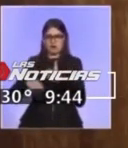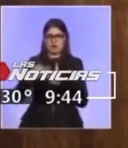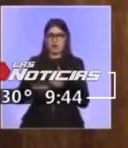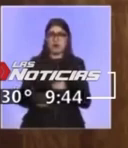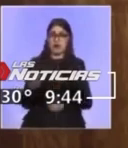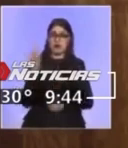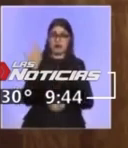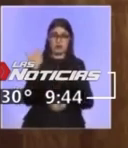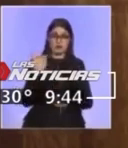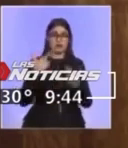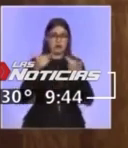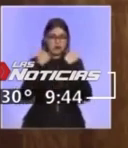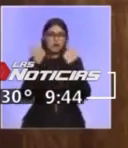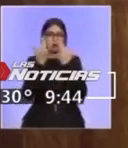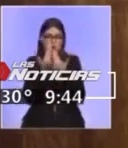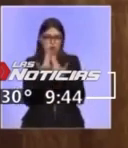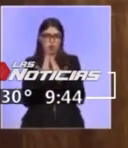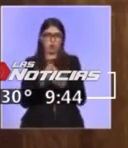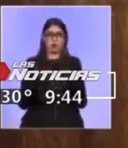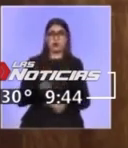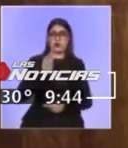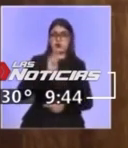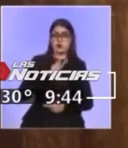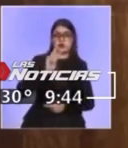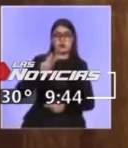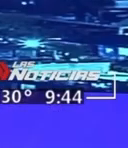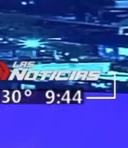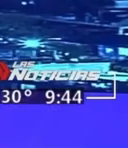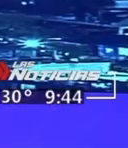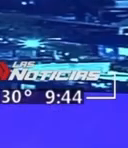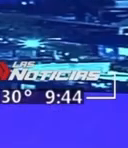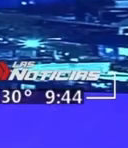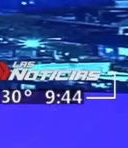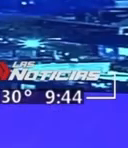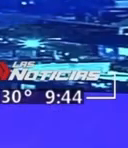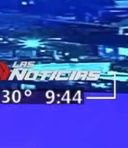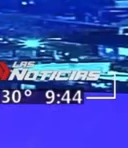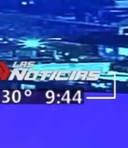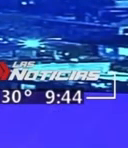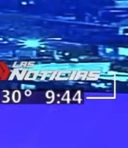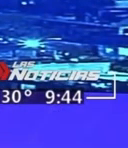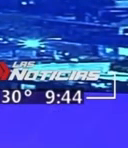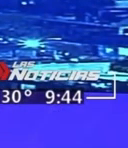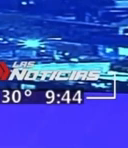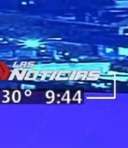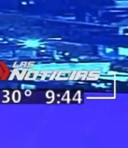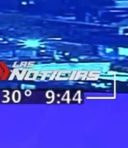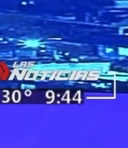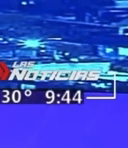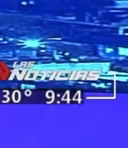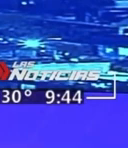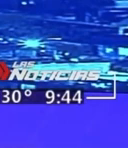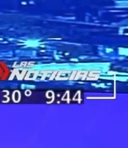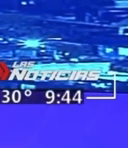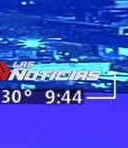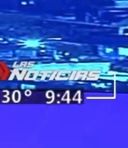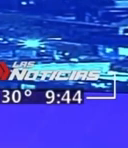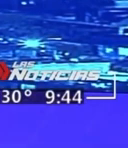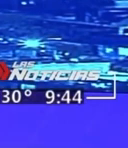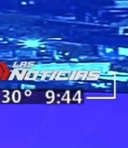entonces en los próximos 15 días se dará esta resolución cuál es el escenario más probable ramón alberto